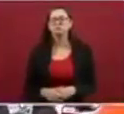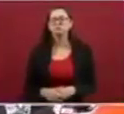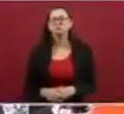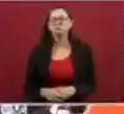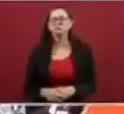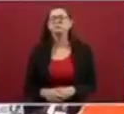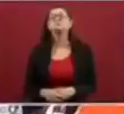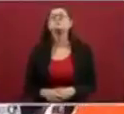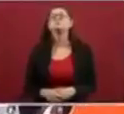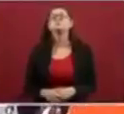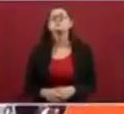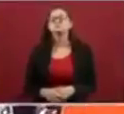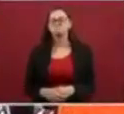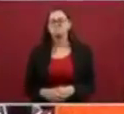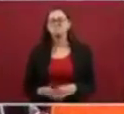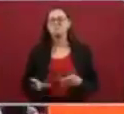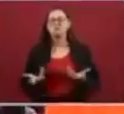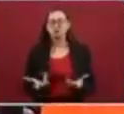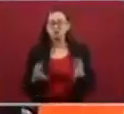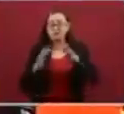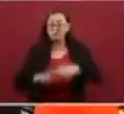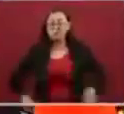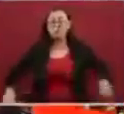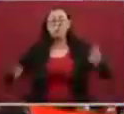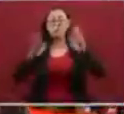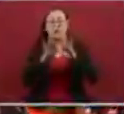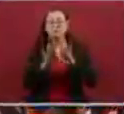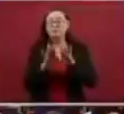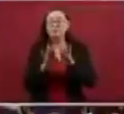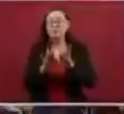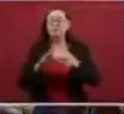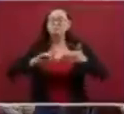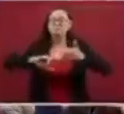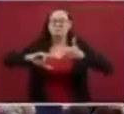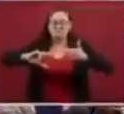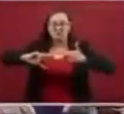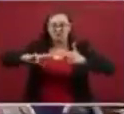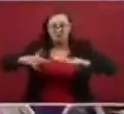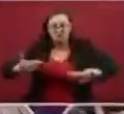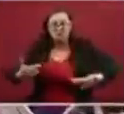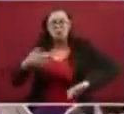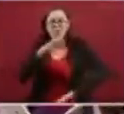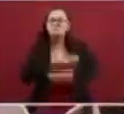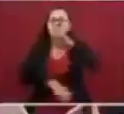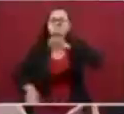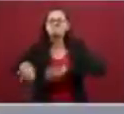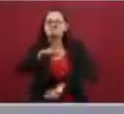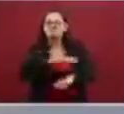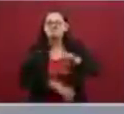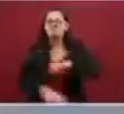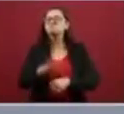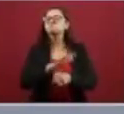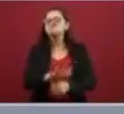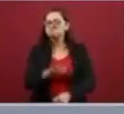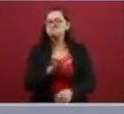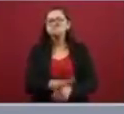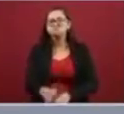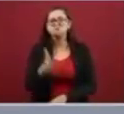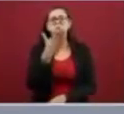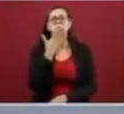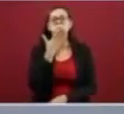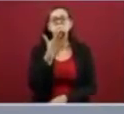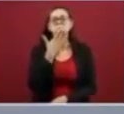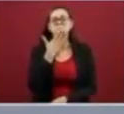indispensable la relación con los empresarios del país.